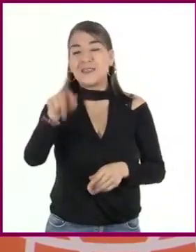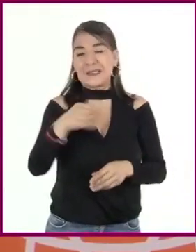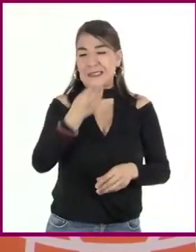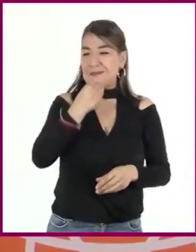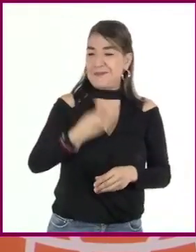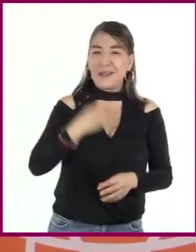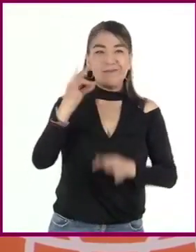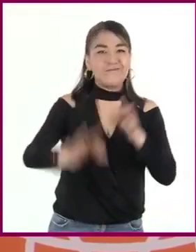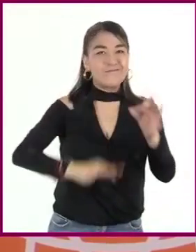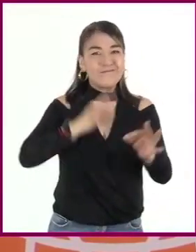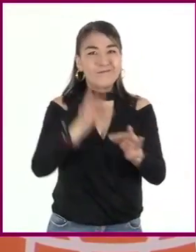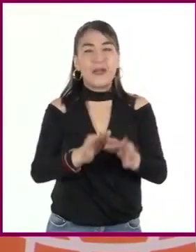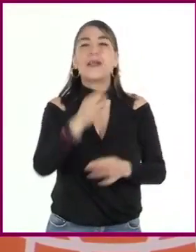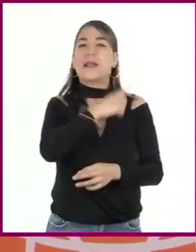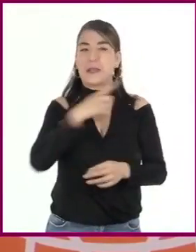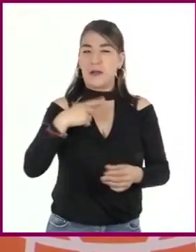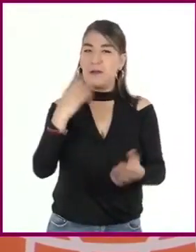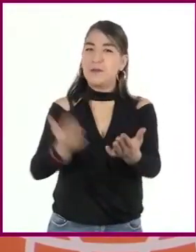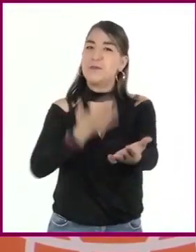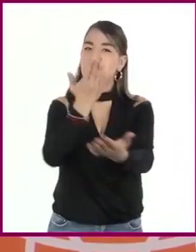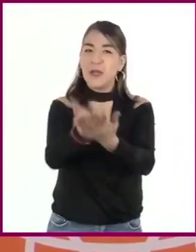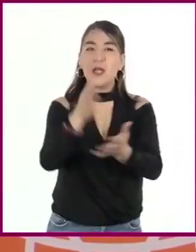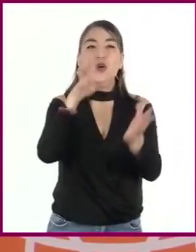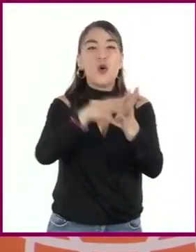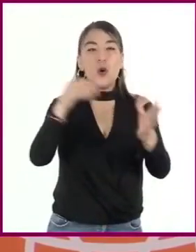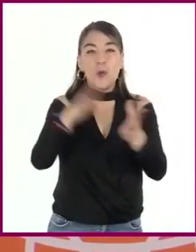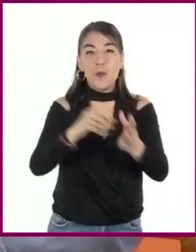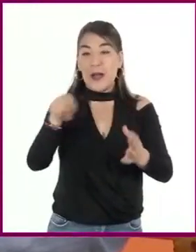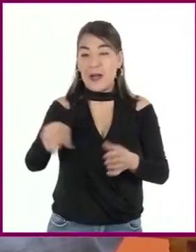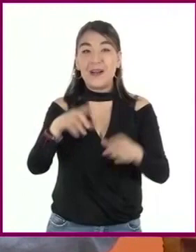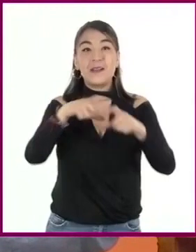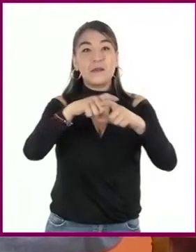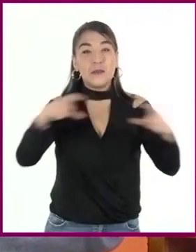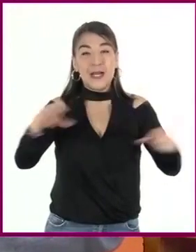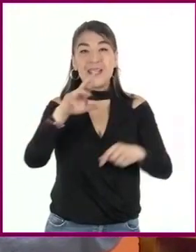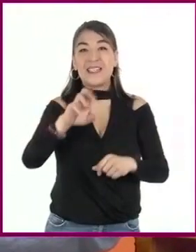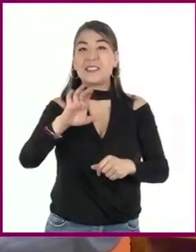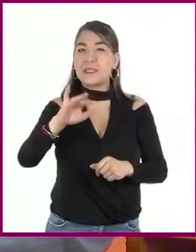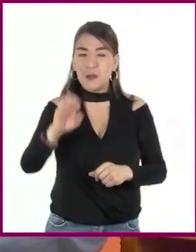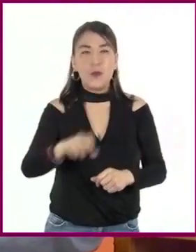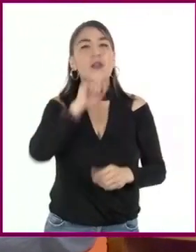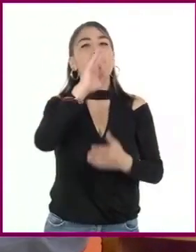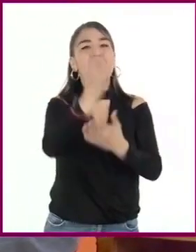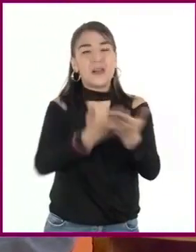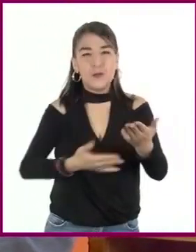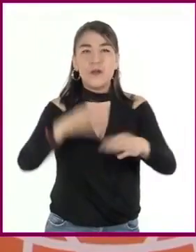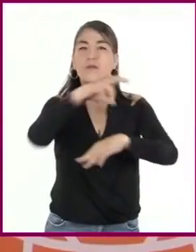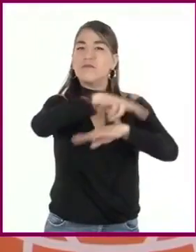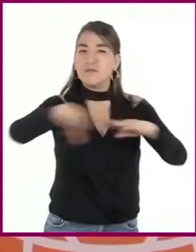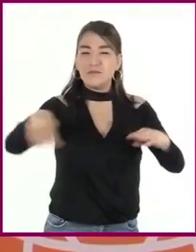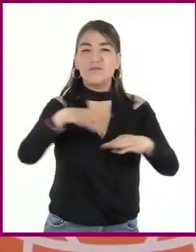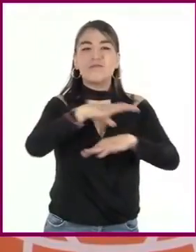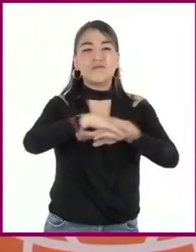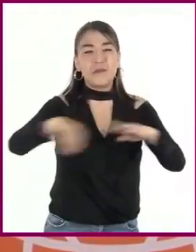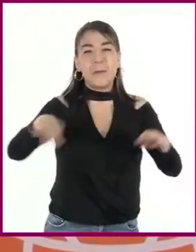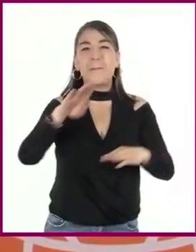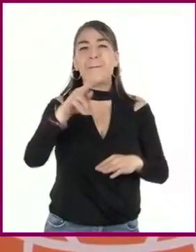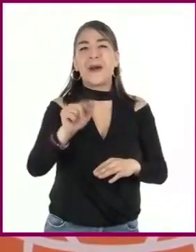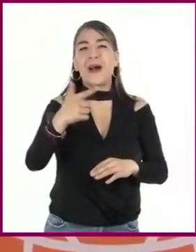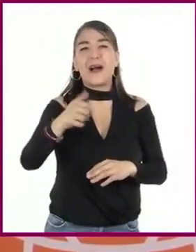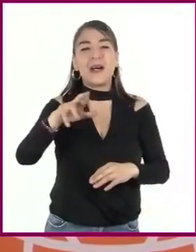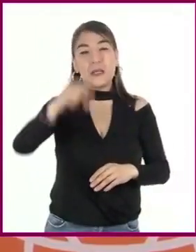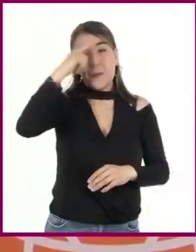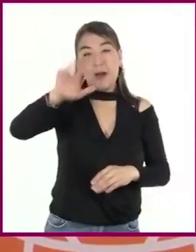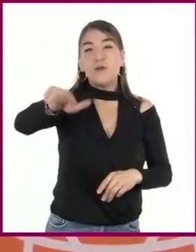algo, deben pedir una copia. No solo del recibo, también de los contratos, facturas y pagarés deben pedir una copia